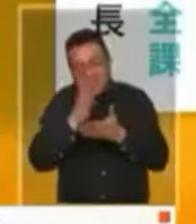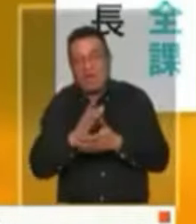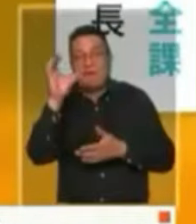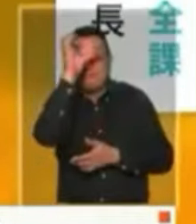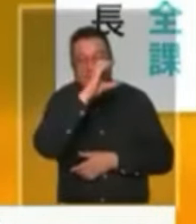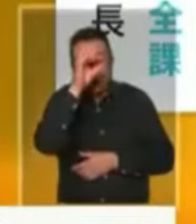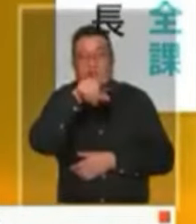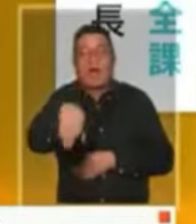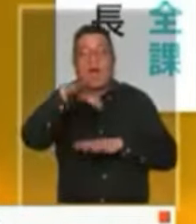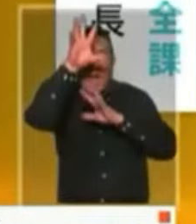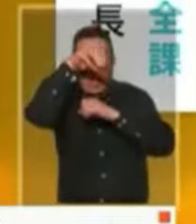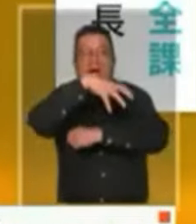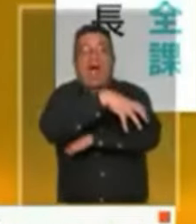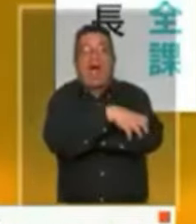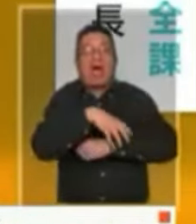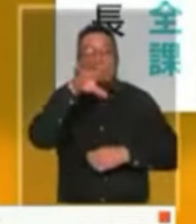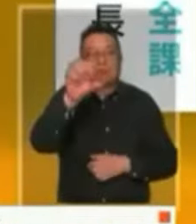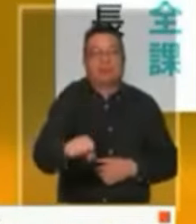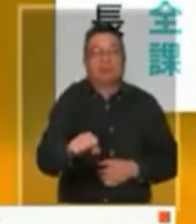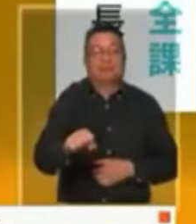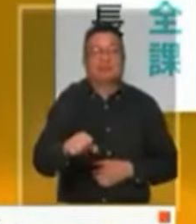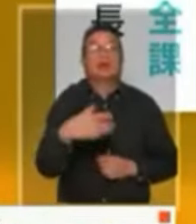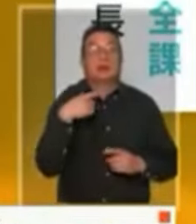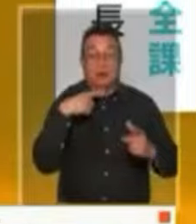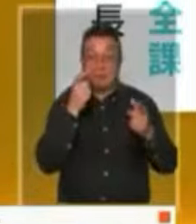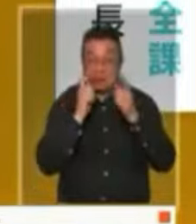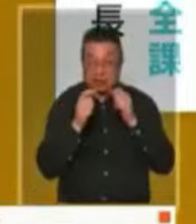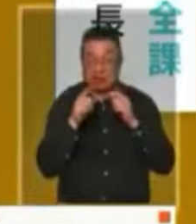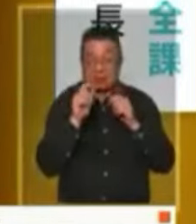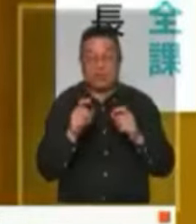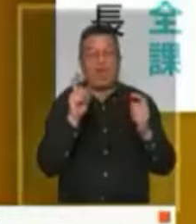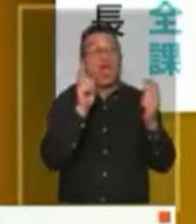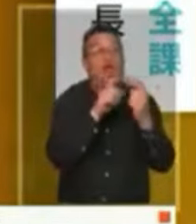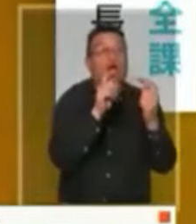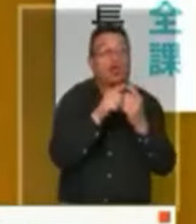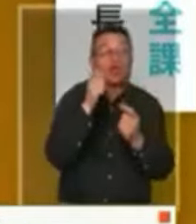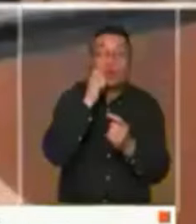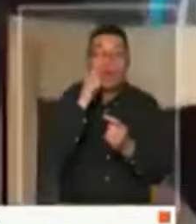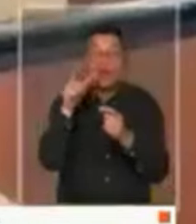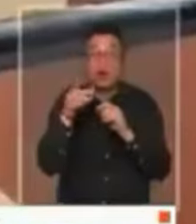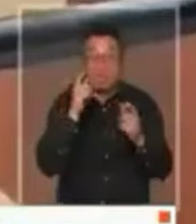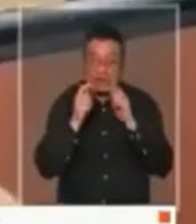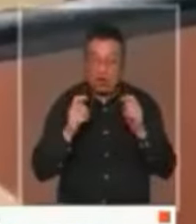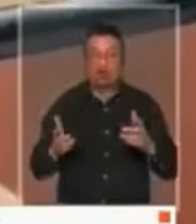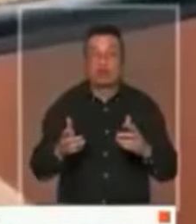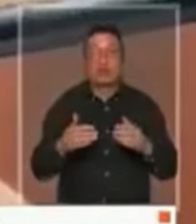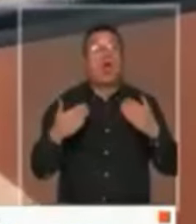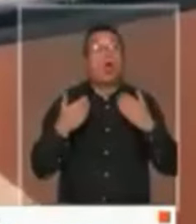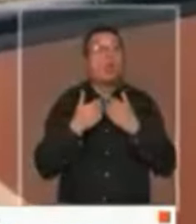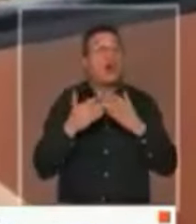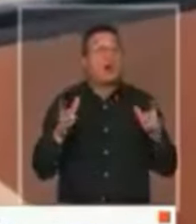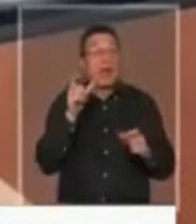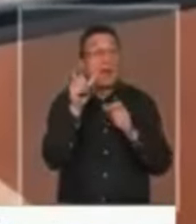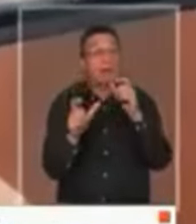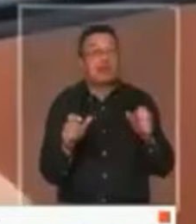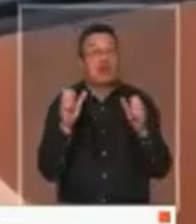en Fukuyama para dar con su paradero, ante el riesgo de que entre en contacto con humanos. Si cualquier persona pudiese